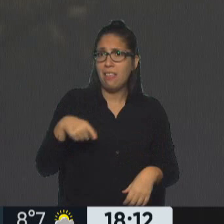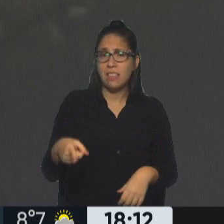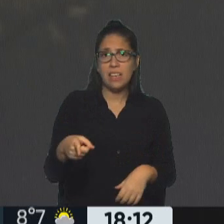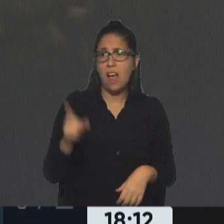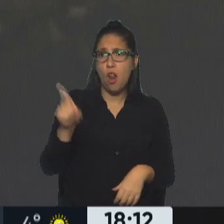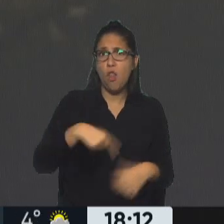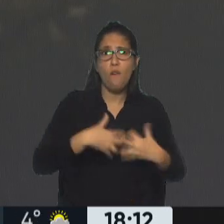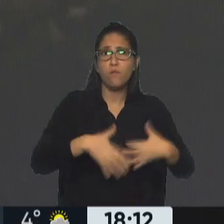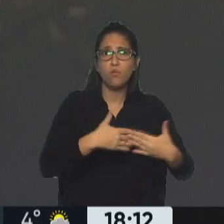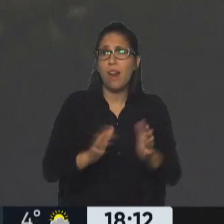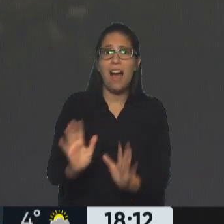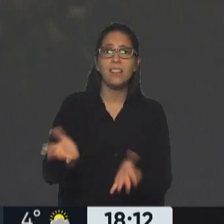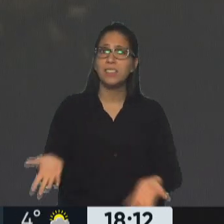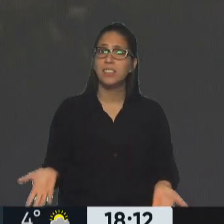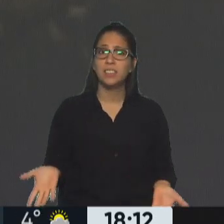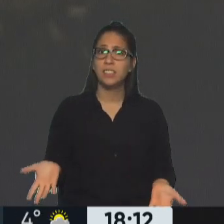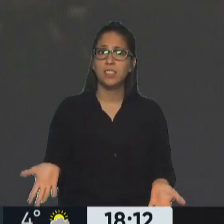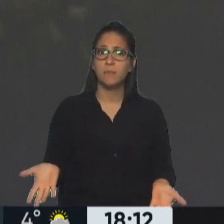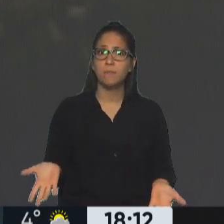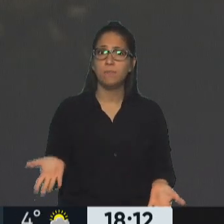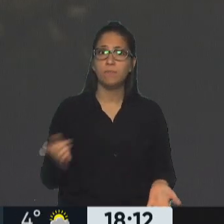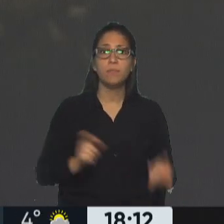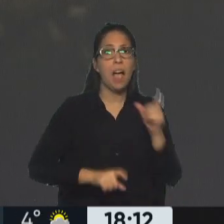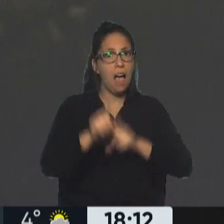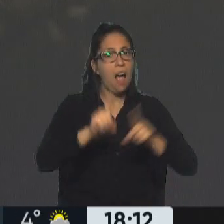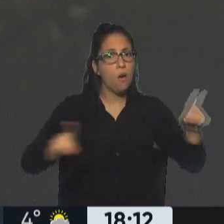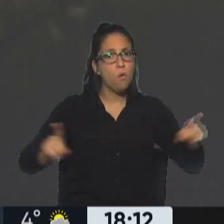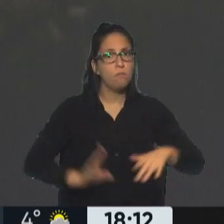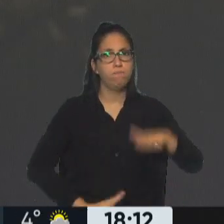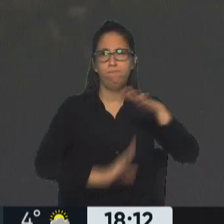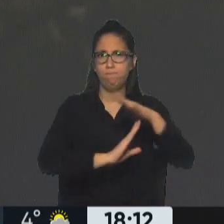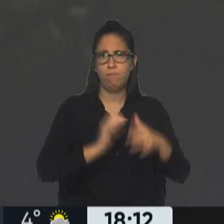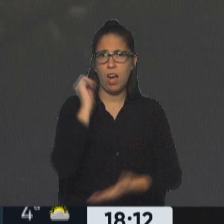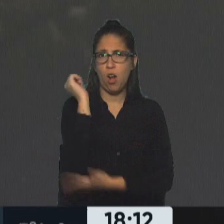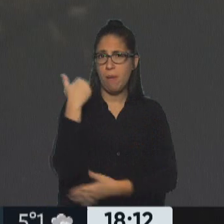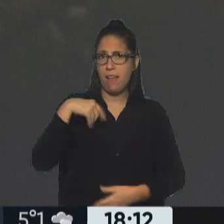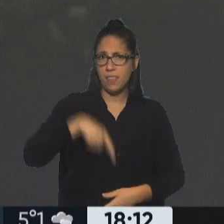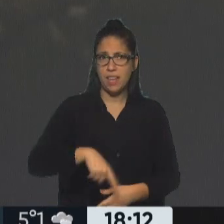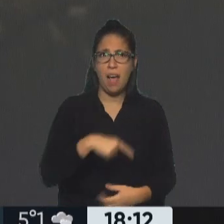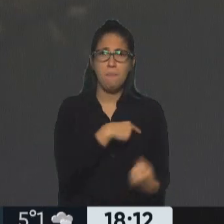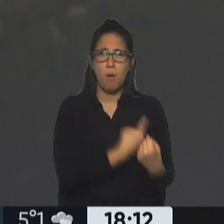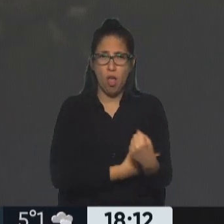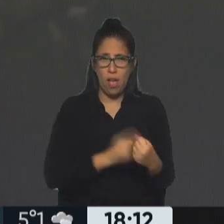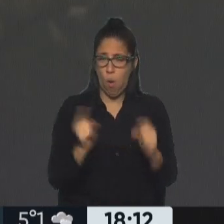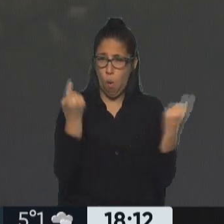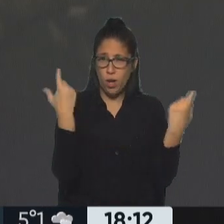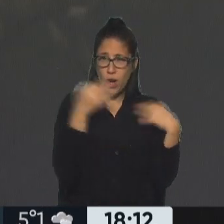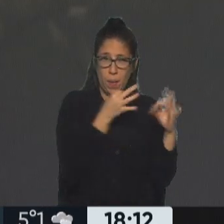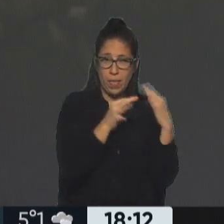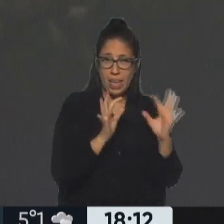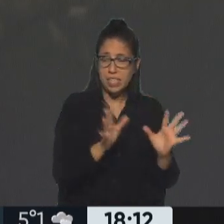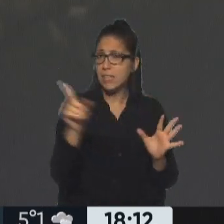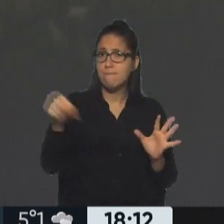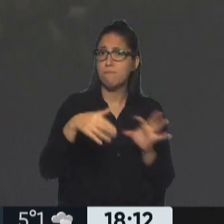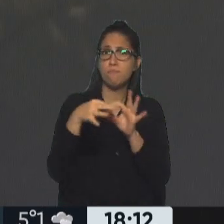y lo que te mencionaba recién, algunos actores principalísimos de la economía argentina con ese poder monopólico no están respondiendo a ese